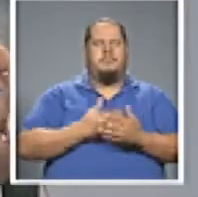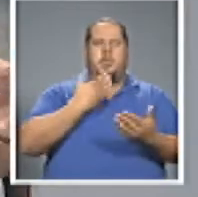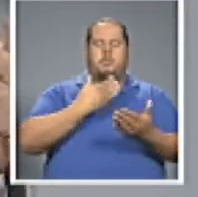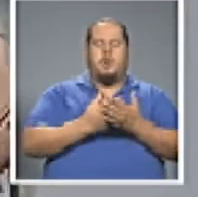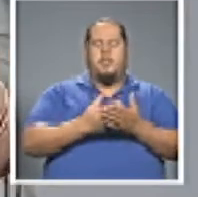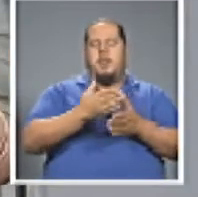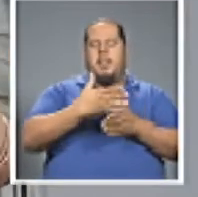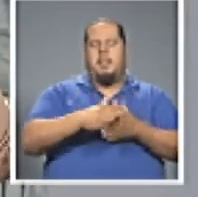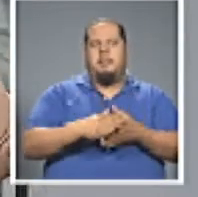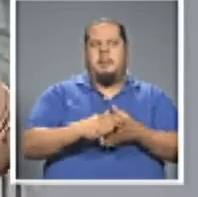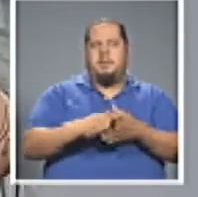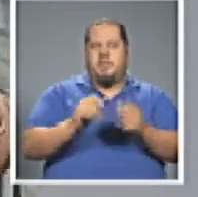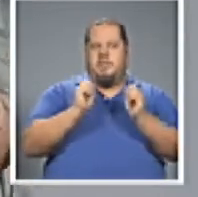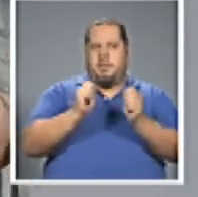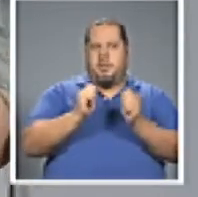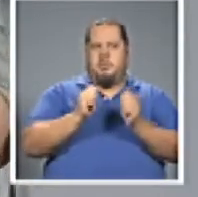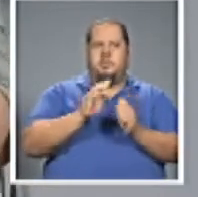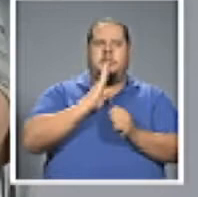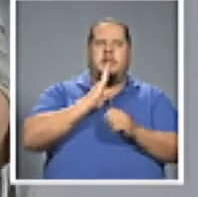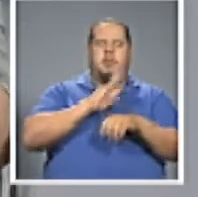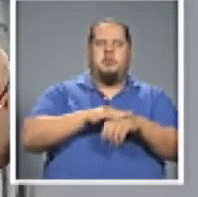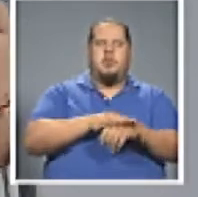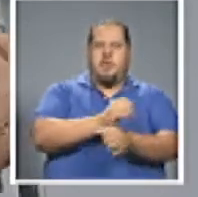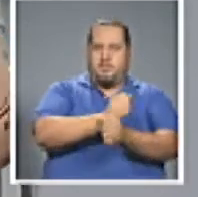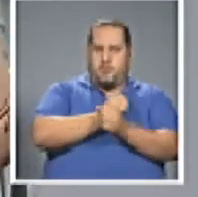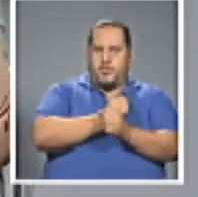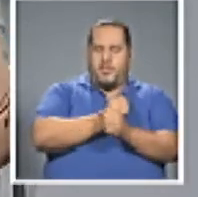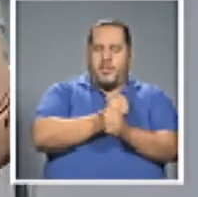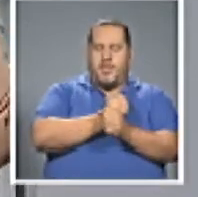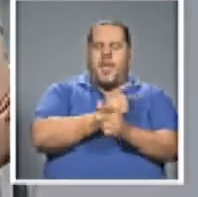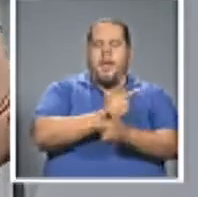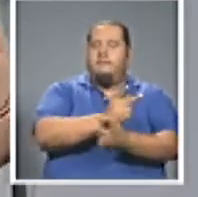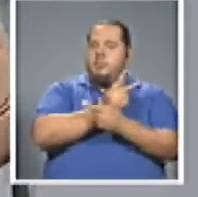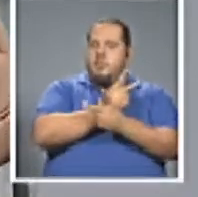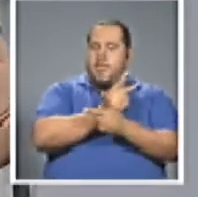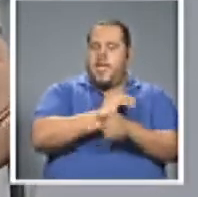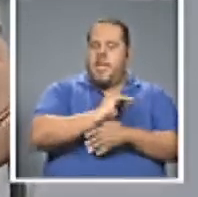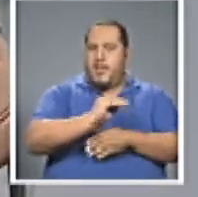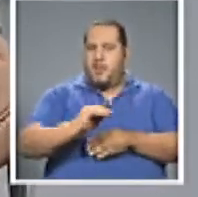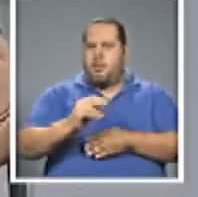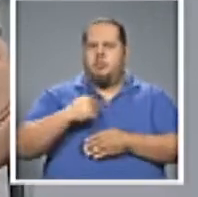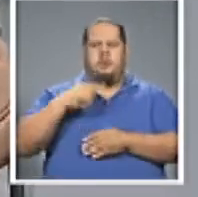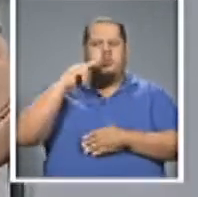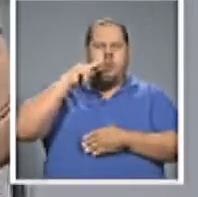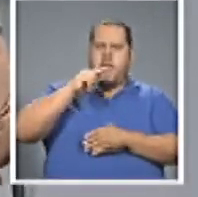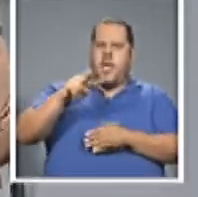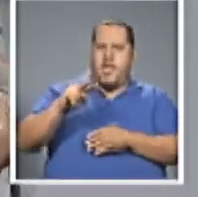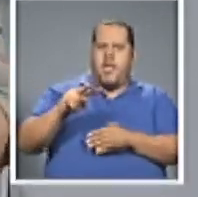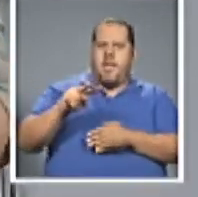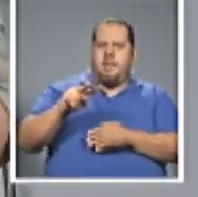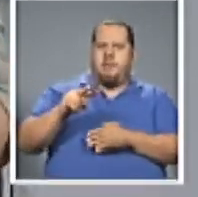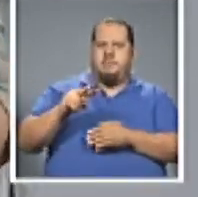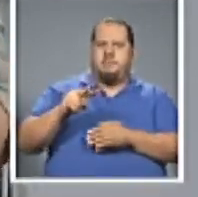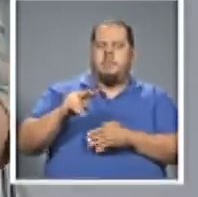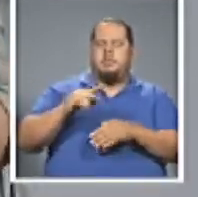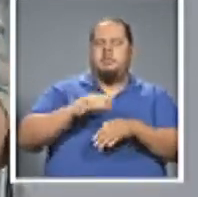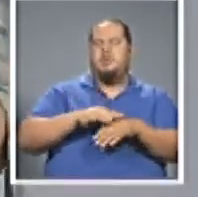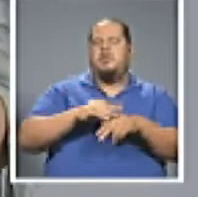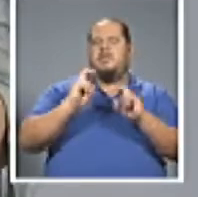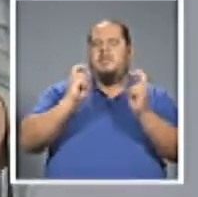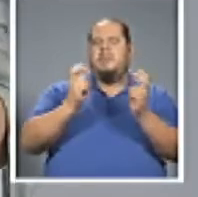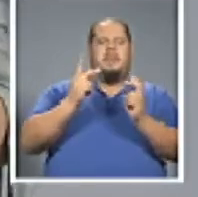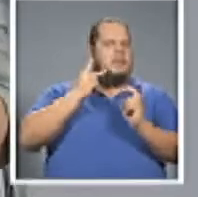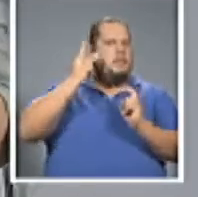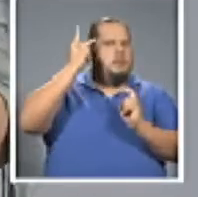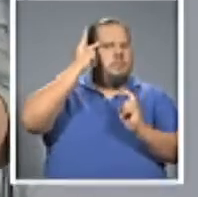educación, de seguridad, el tema de protección de los niños. Veía una nota en medios de comunicación también del tema de que los